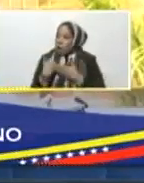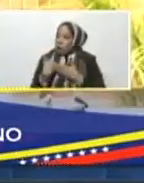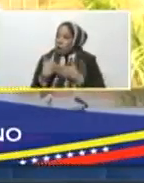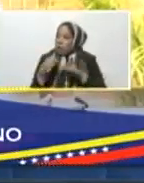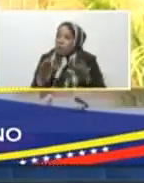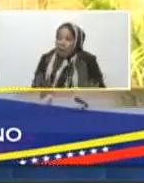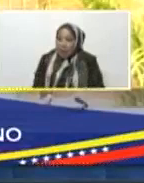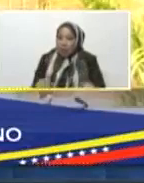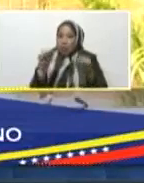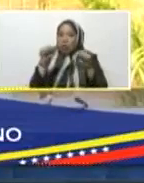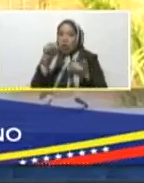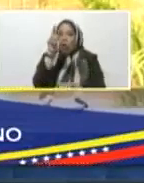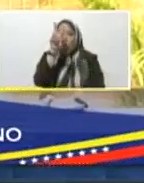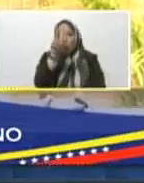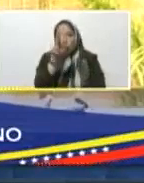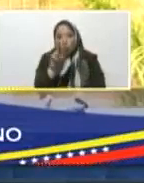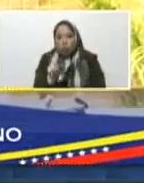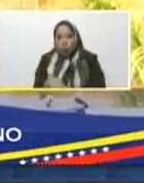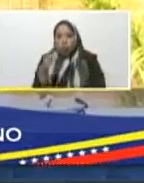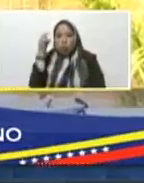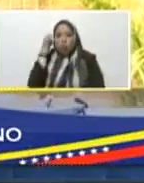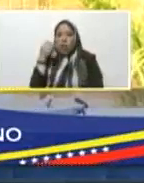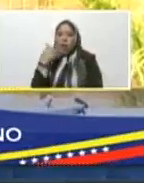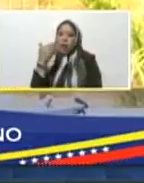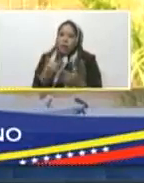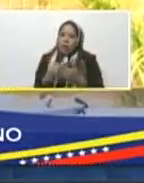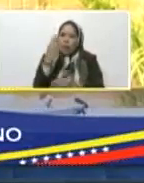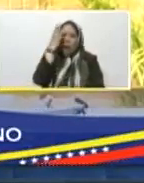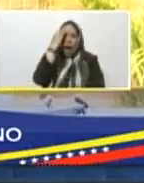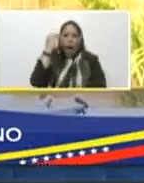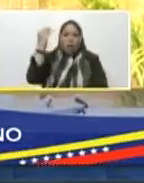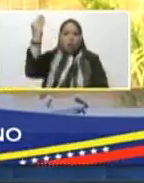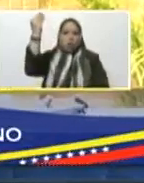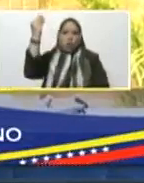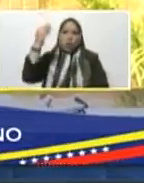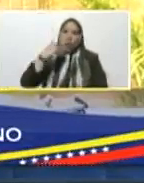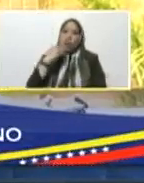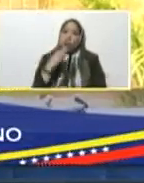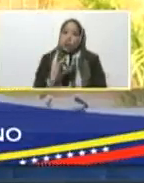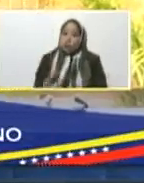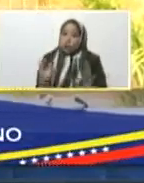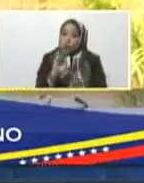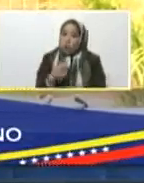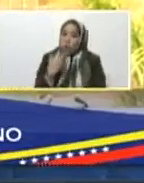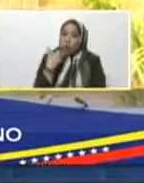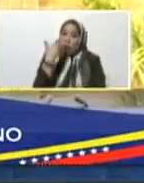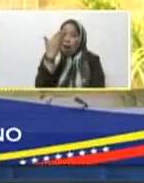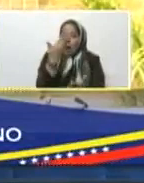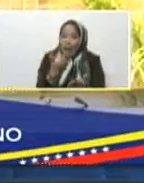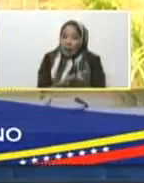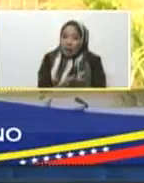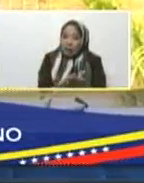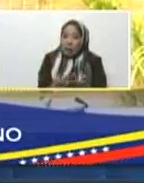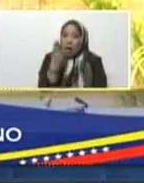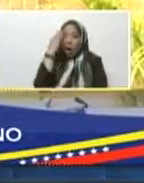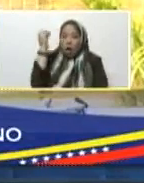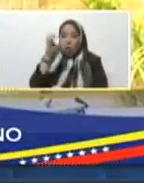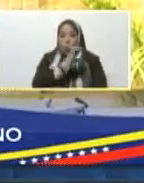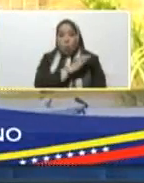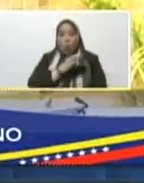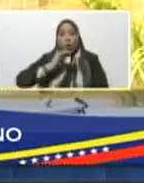Salvamos vidas todos los días, gracias a Dios, porque solo gracias a Dios y a nuestro Señor Jesucristo nosotros